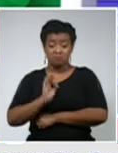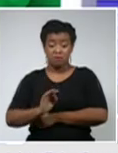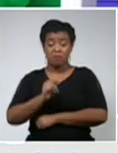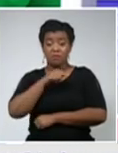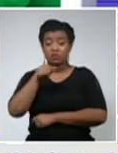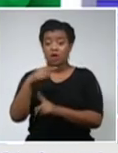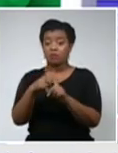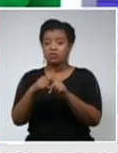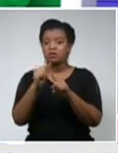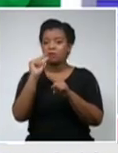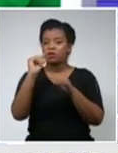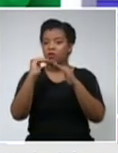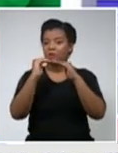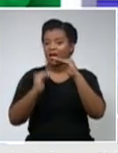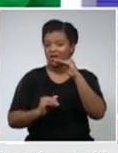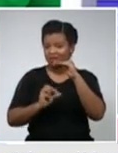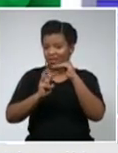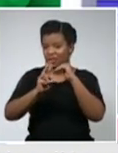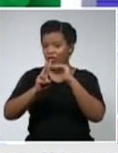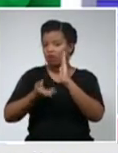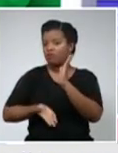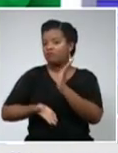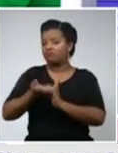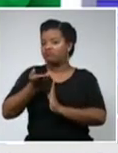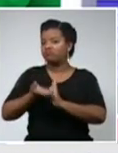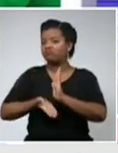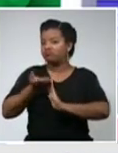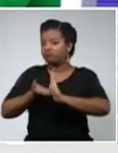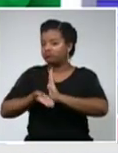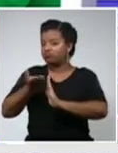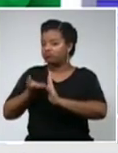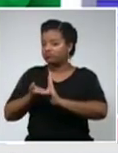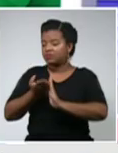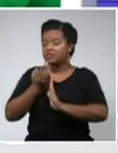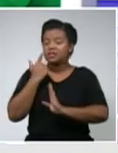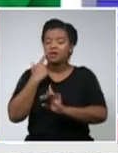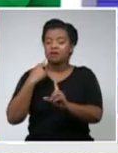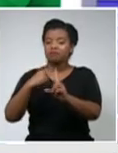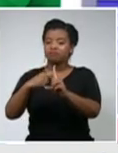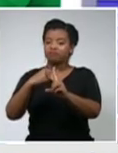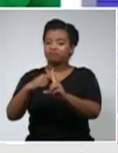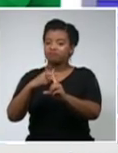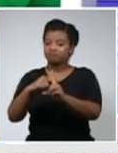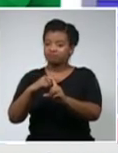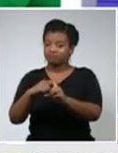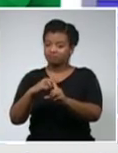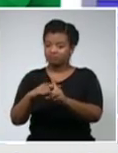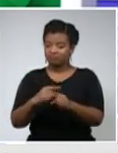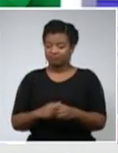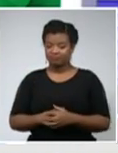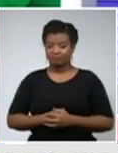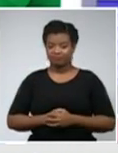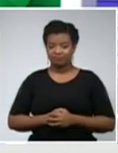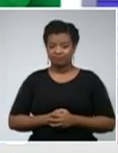diagnosticados ayer, pues se puede lograr un balance positivo desde el punto de vista de los que se mantienen